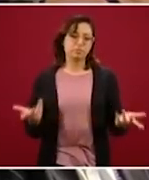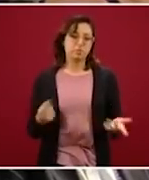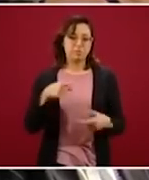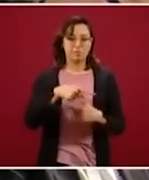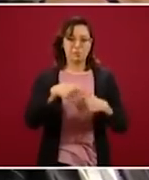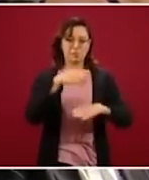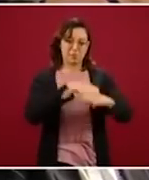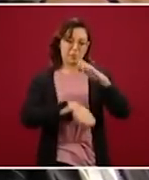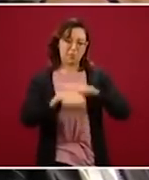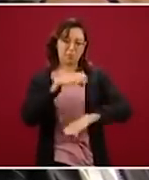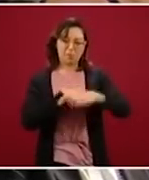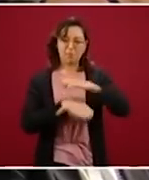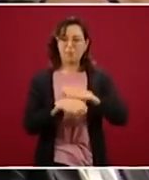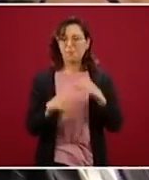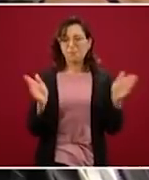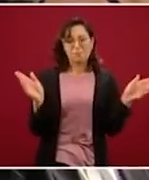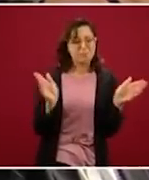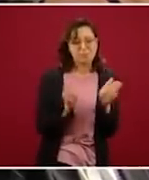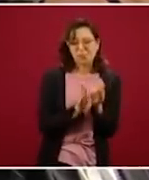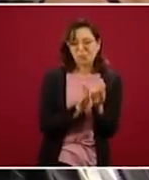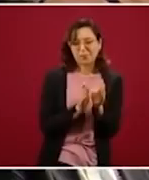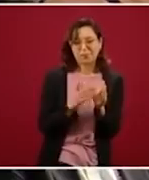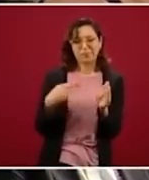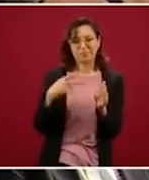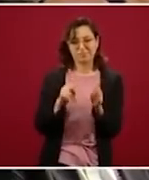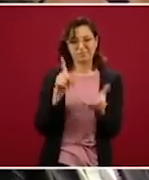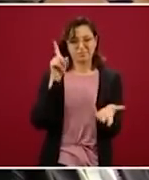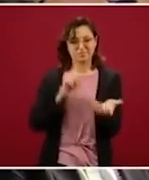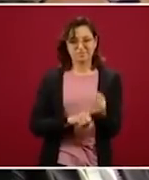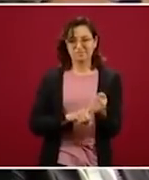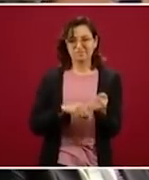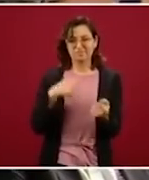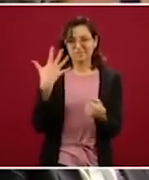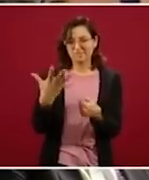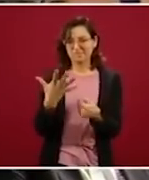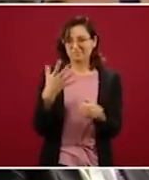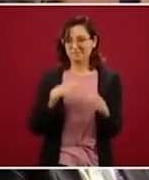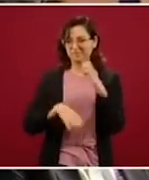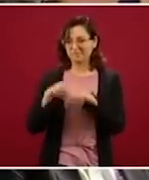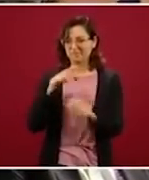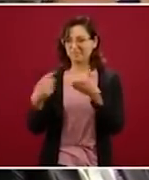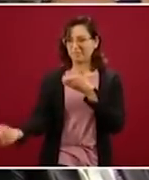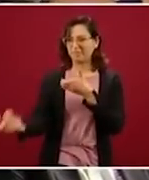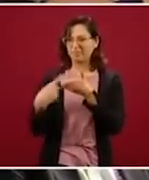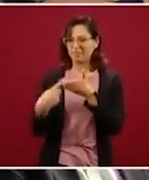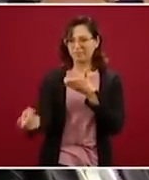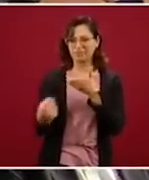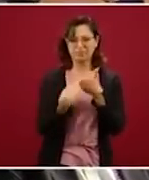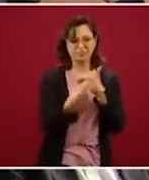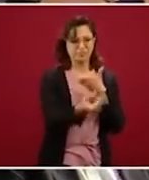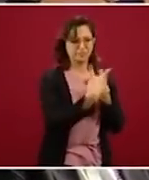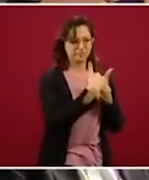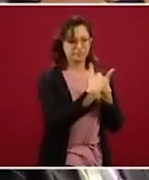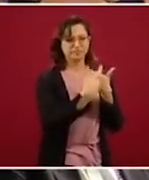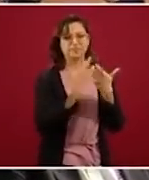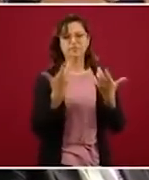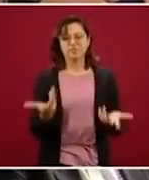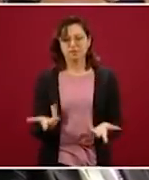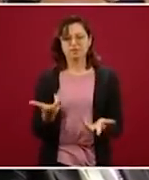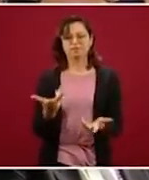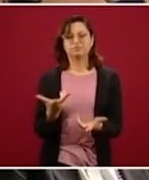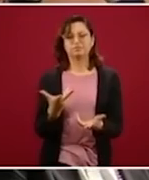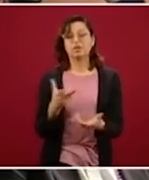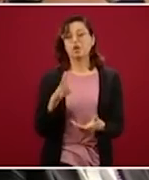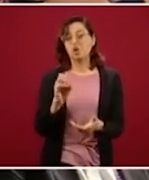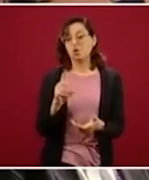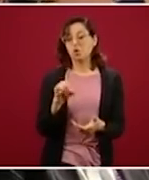jacalito, aproximadamente a 5 empresas nodales en una investigación, y aquí lo hago con respeto a Código